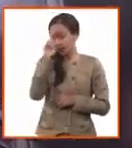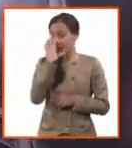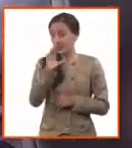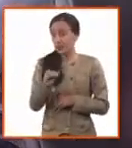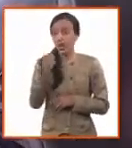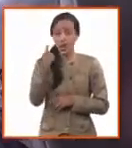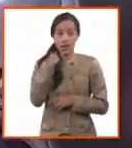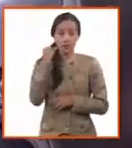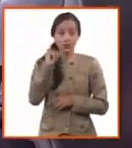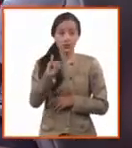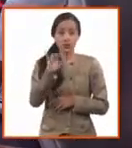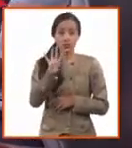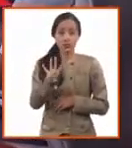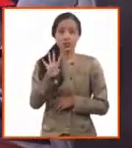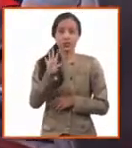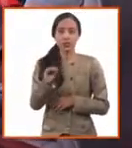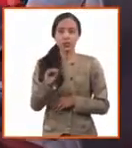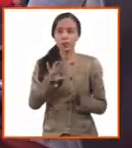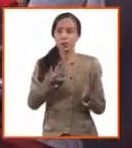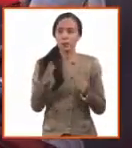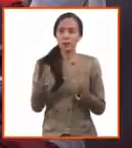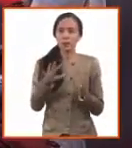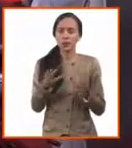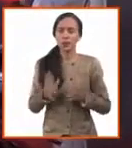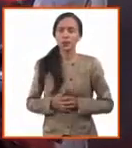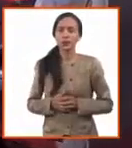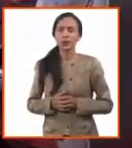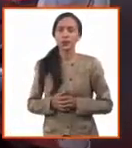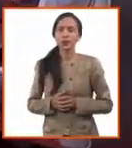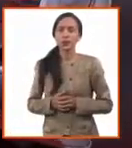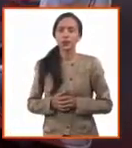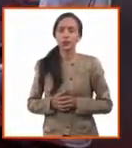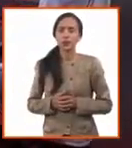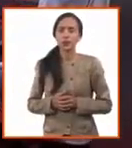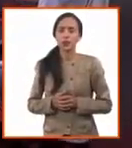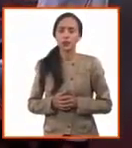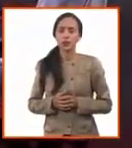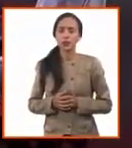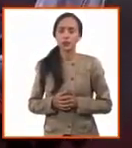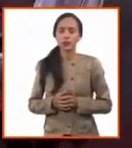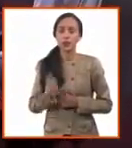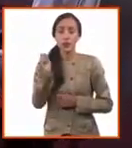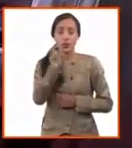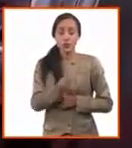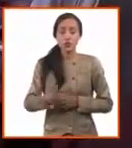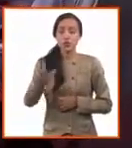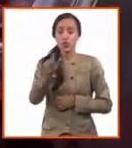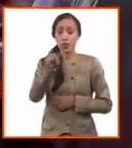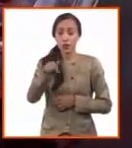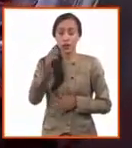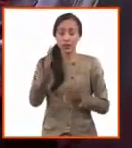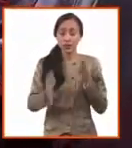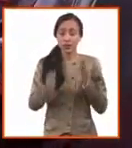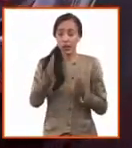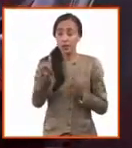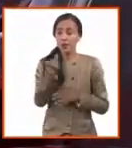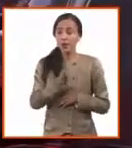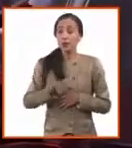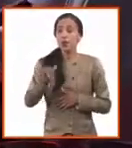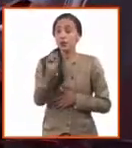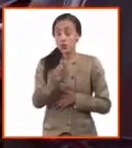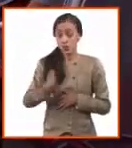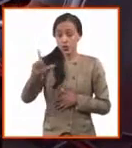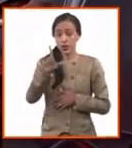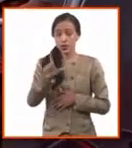64 y decía algo así más o menos como como lo que hablaba hacia el socialismo ahora en esta etapa de construcción del socialismo y el comunismo